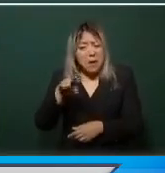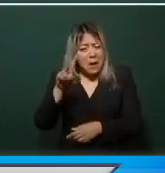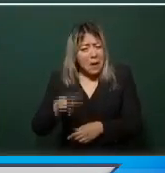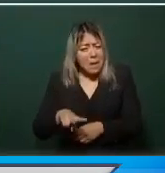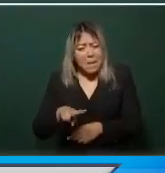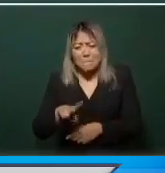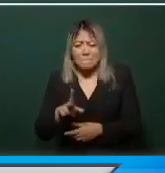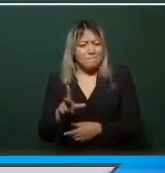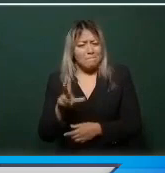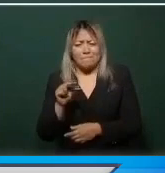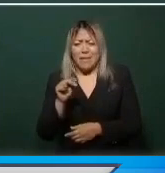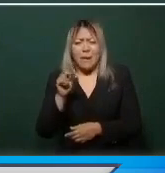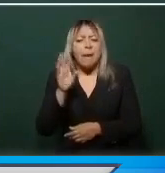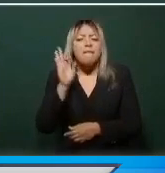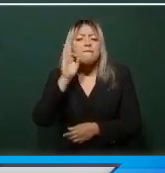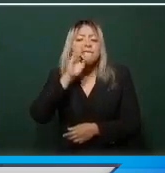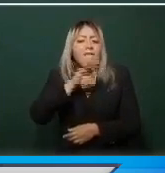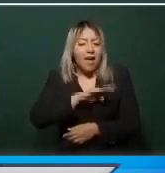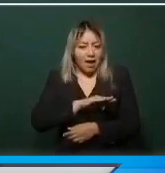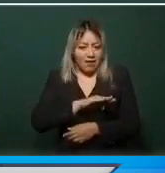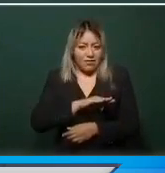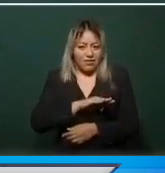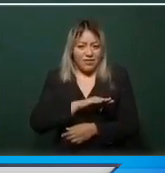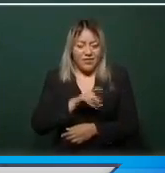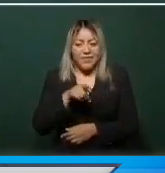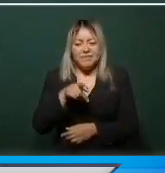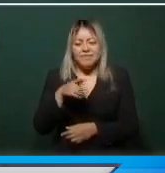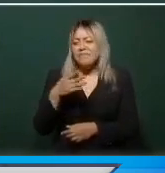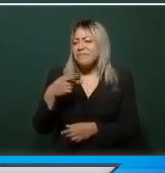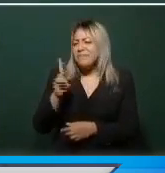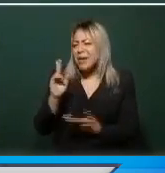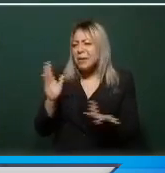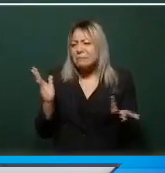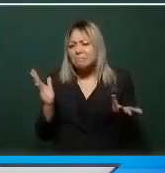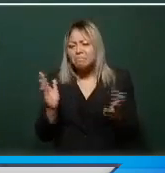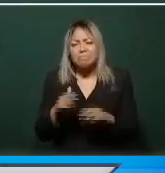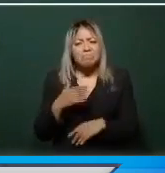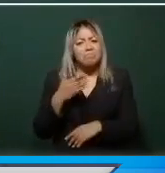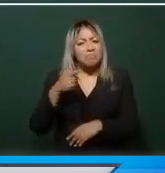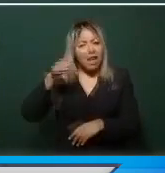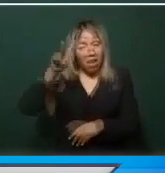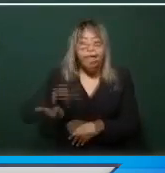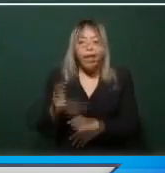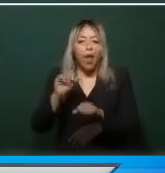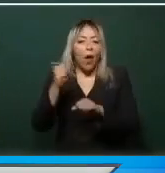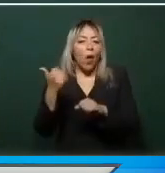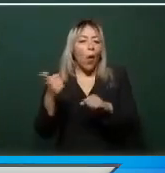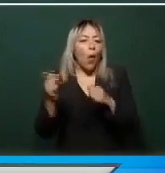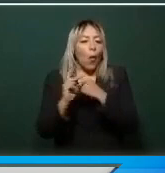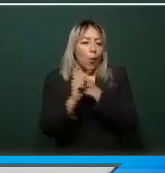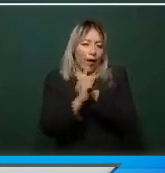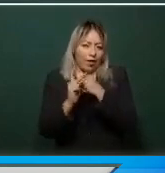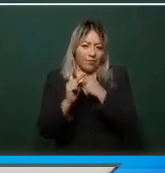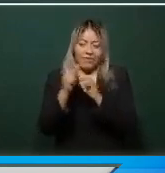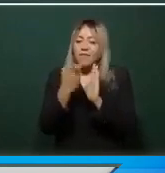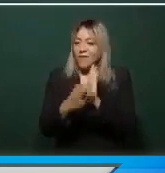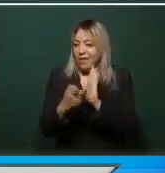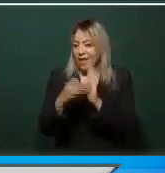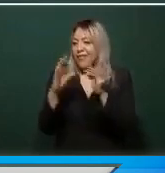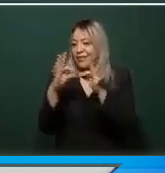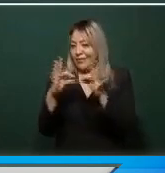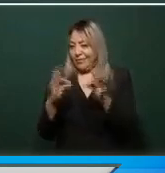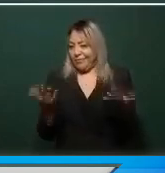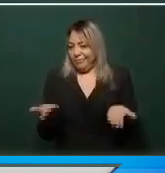Inversión económica. Va muy bien la economía de México. Sí,